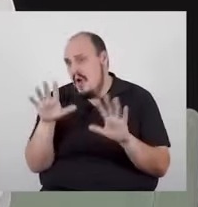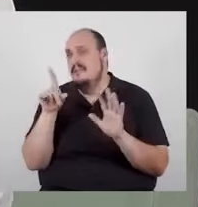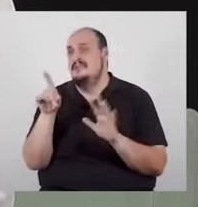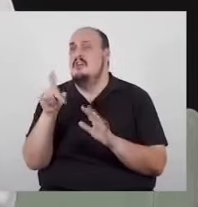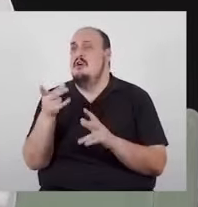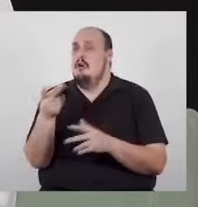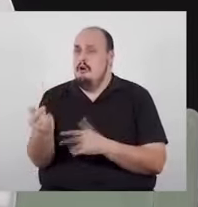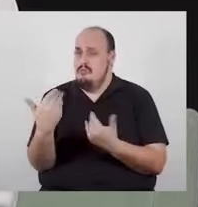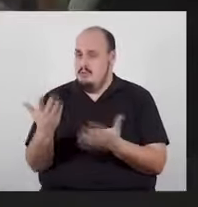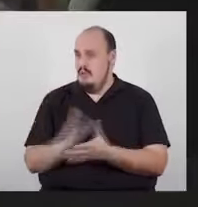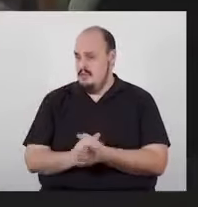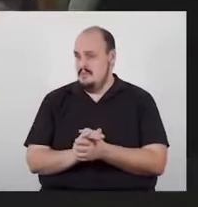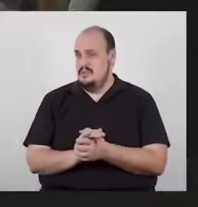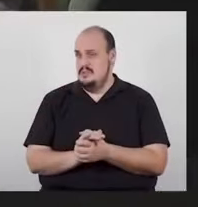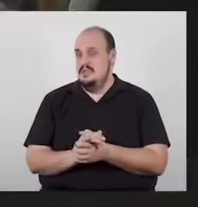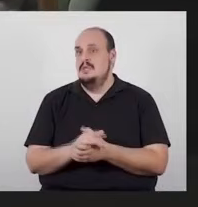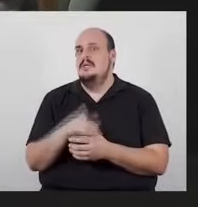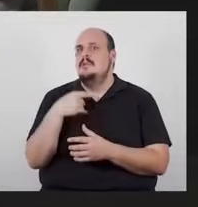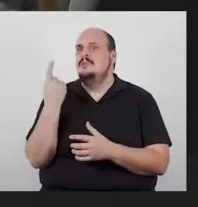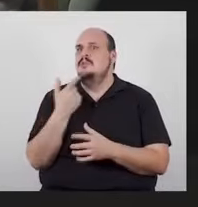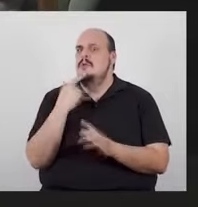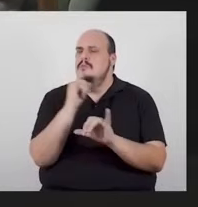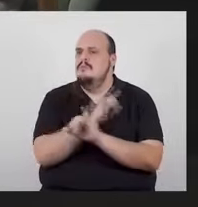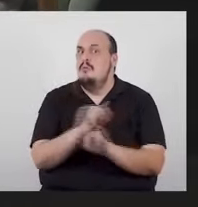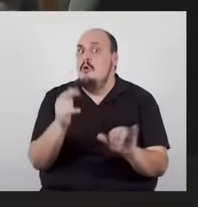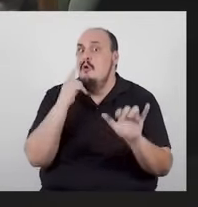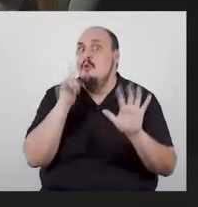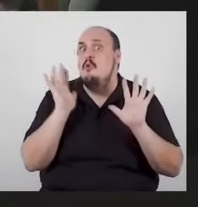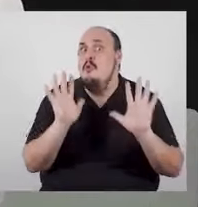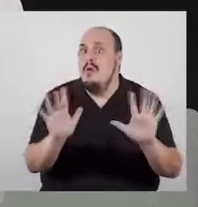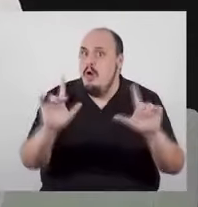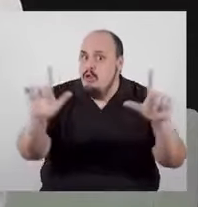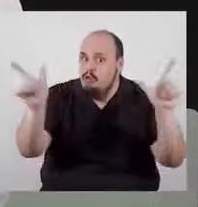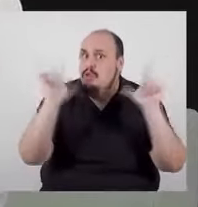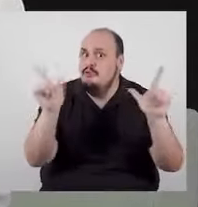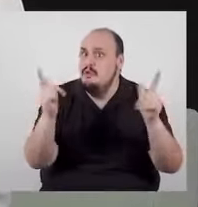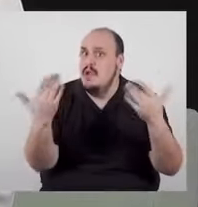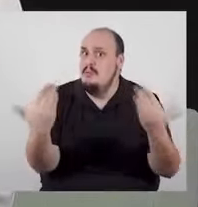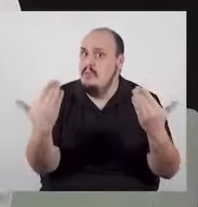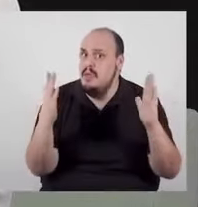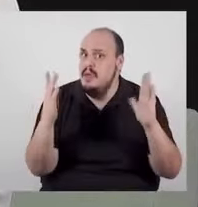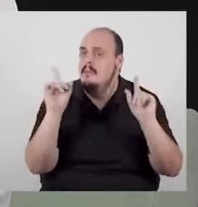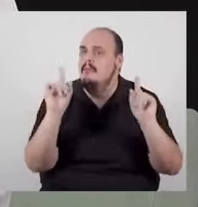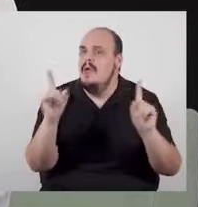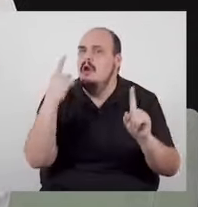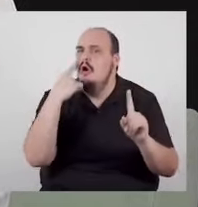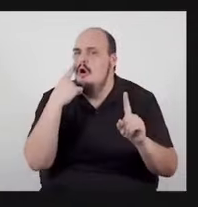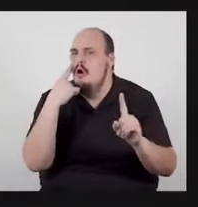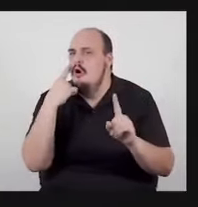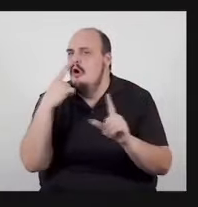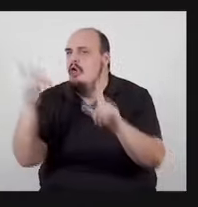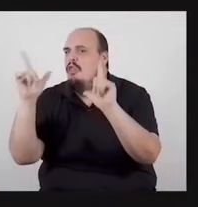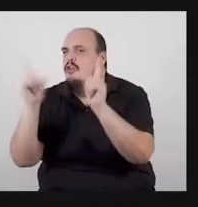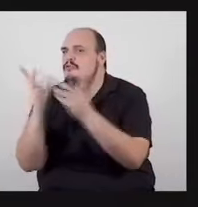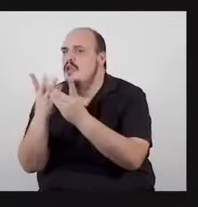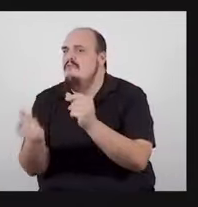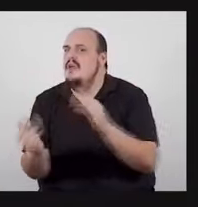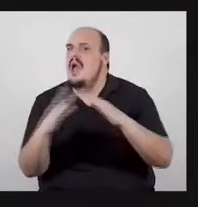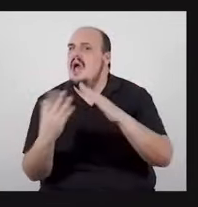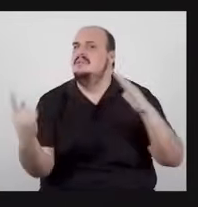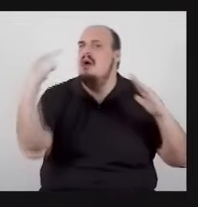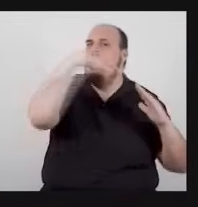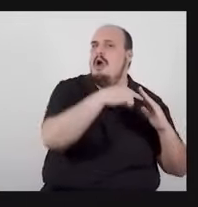queremos advertir, que ese disfrute puede ser, pero pensando primero, cómo voy a volver a casa. Ustedes no están porque sí,